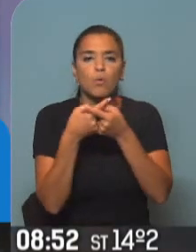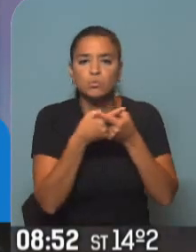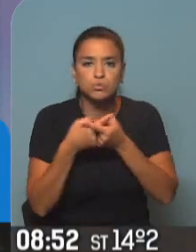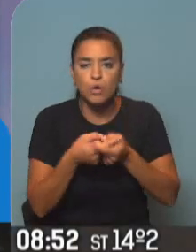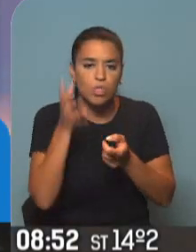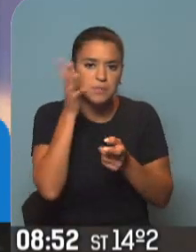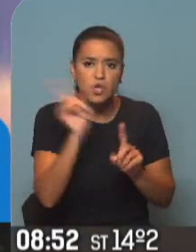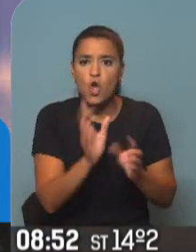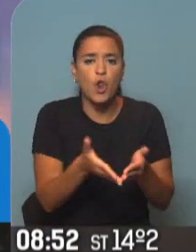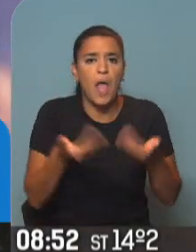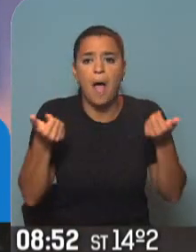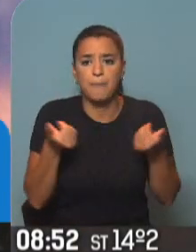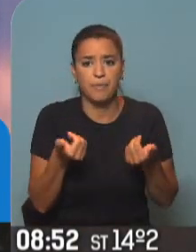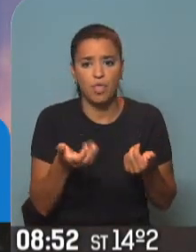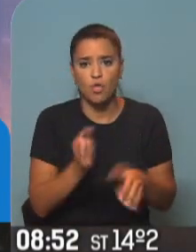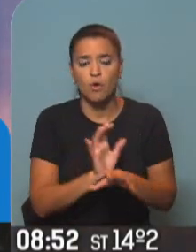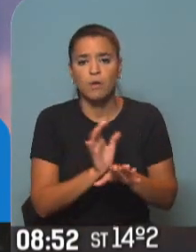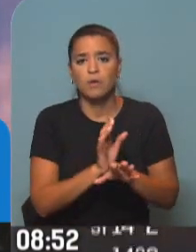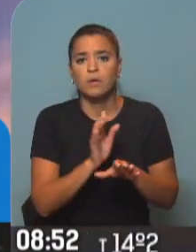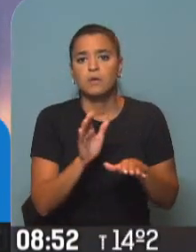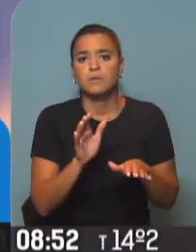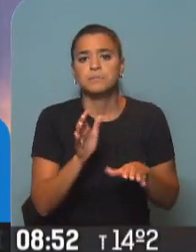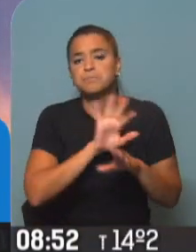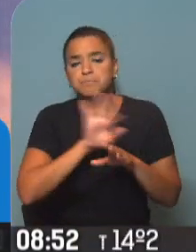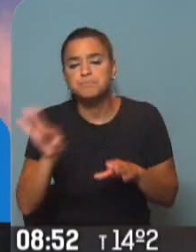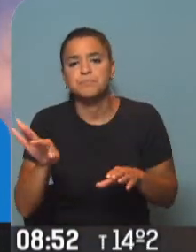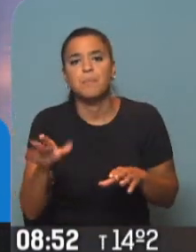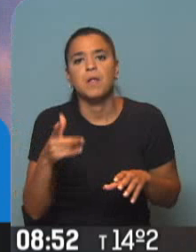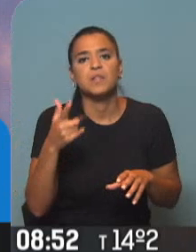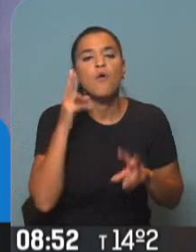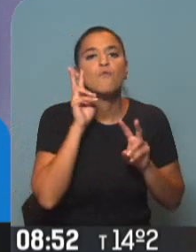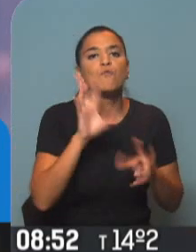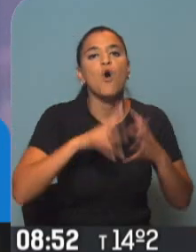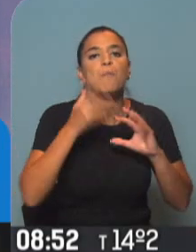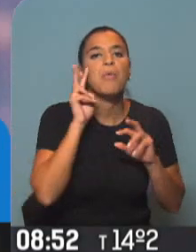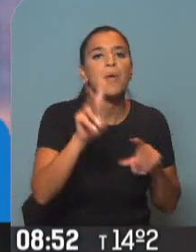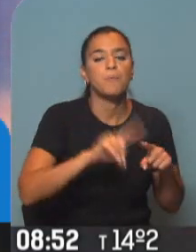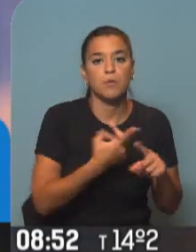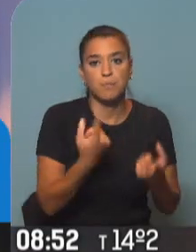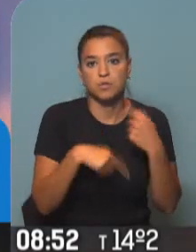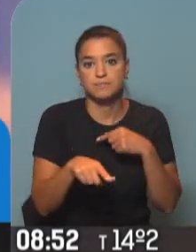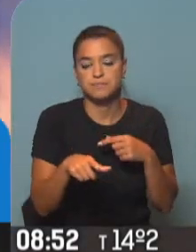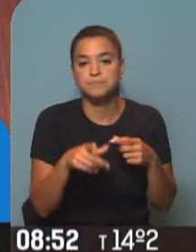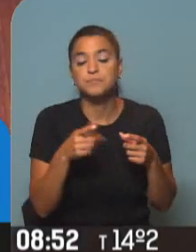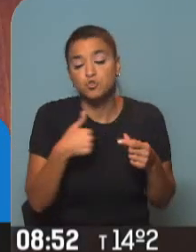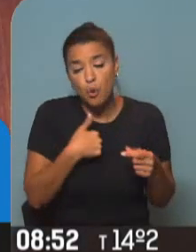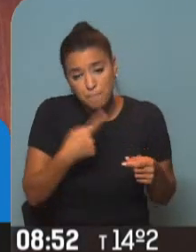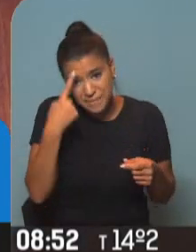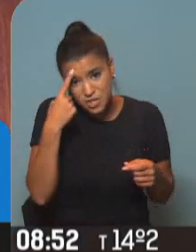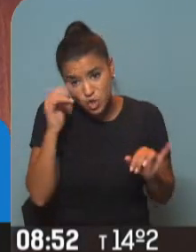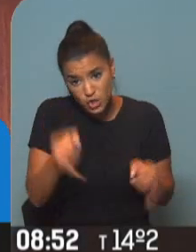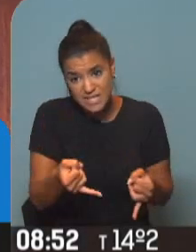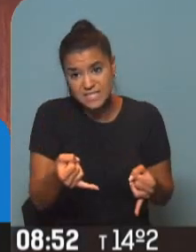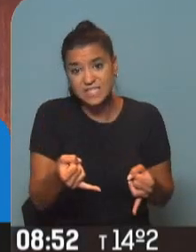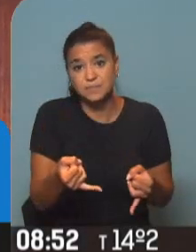que rápidamente más allá de las posturas que tenga cada visión política se discutan yo creo que sí